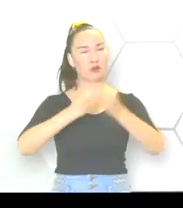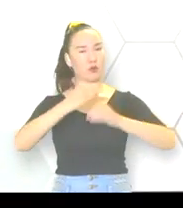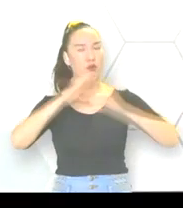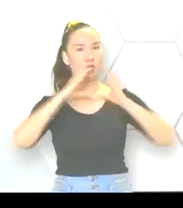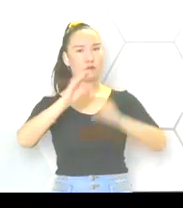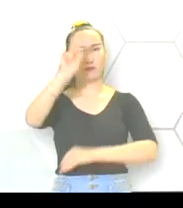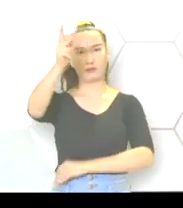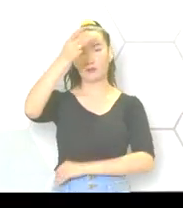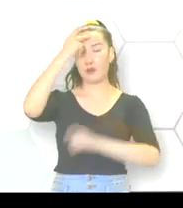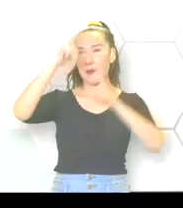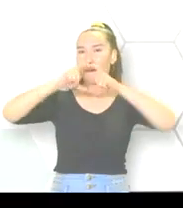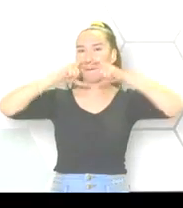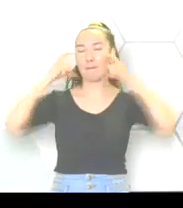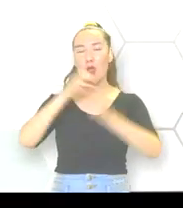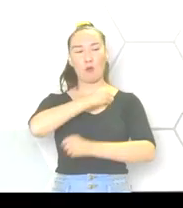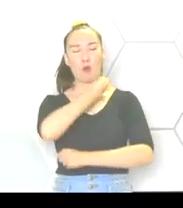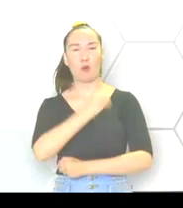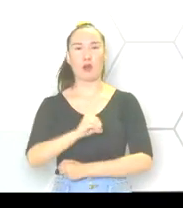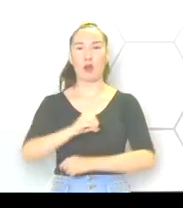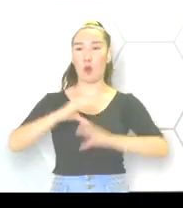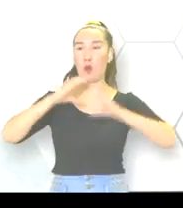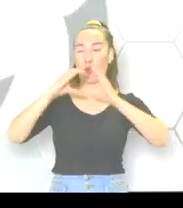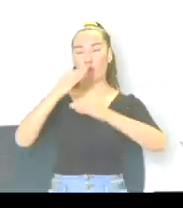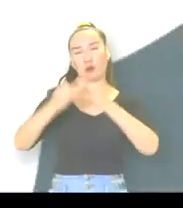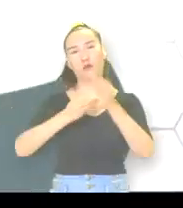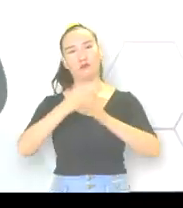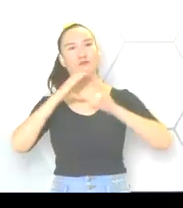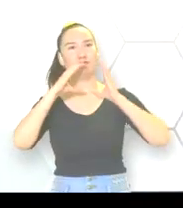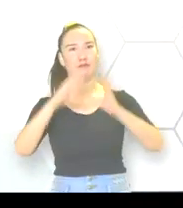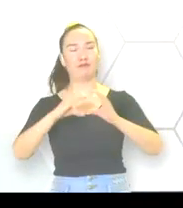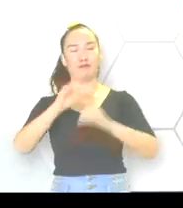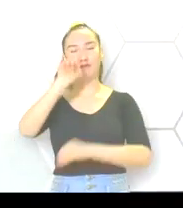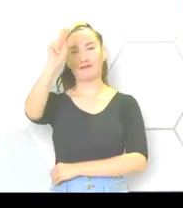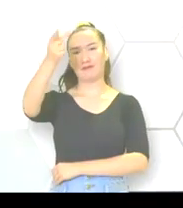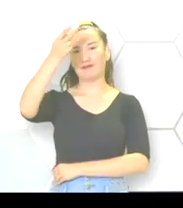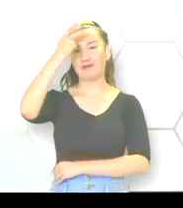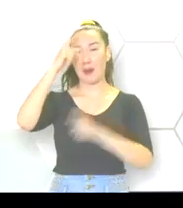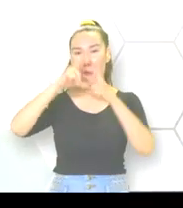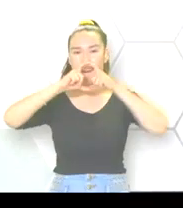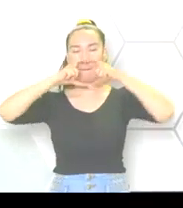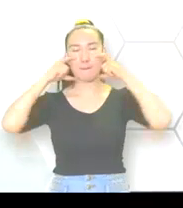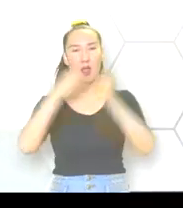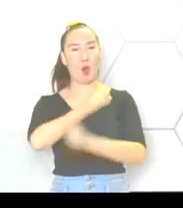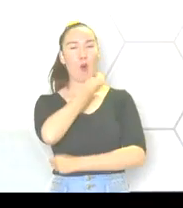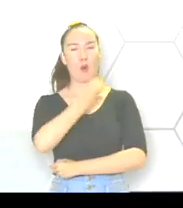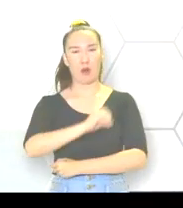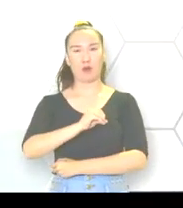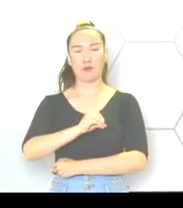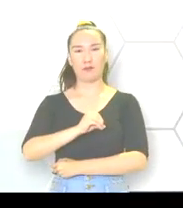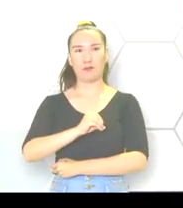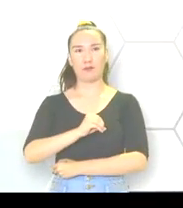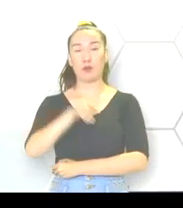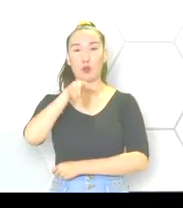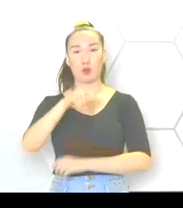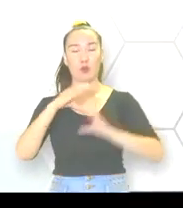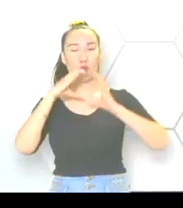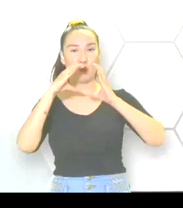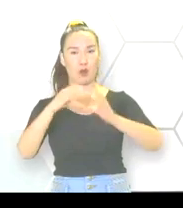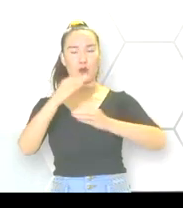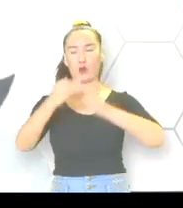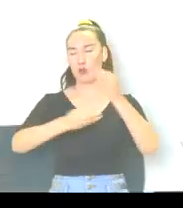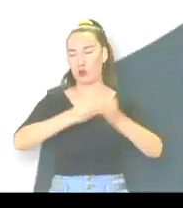cuidémonos. En San Luis el uso de cubrebocas es obligatorio. Cuídate y cuidémonos. En San Luis el uso de cubrebocas es obligatorio.